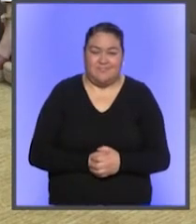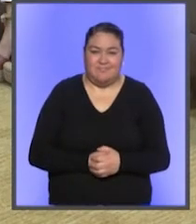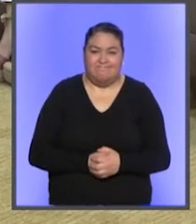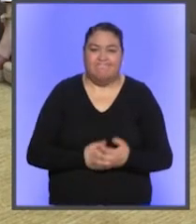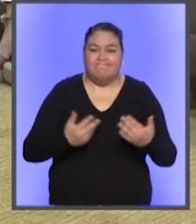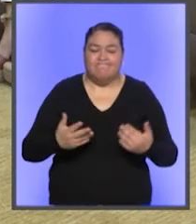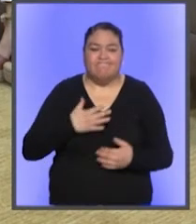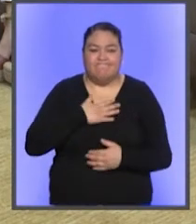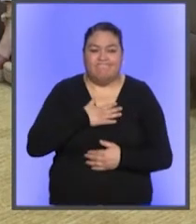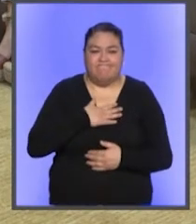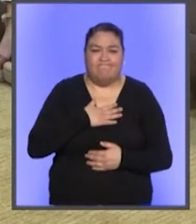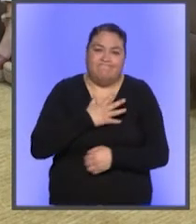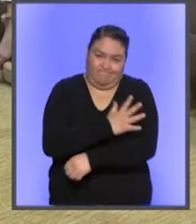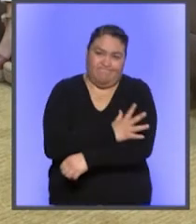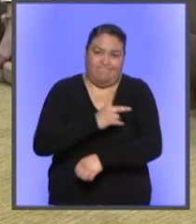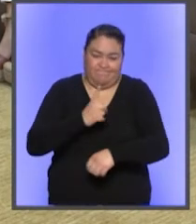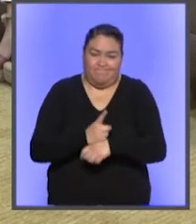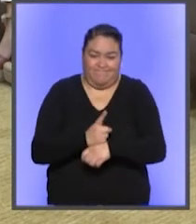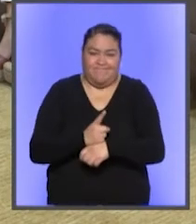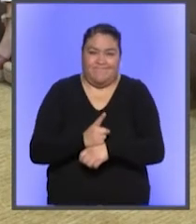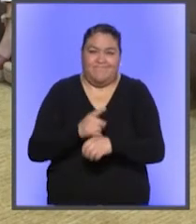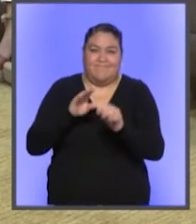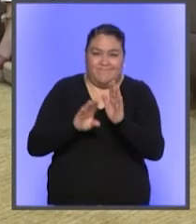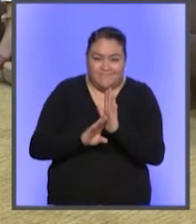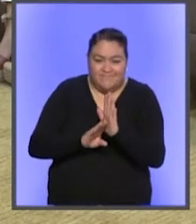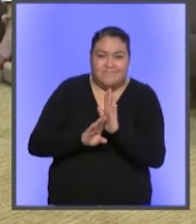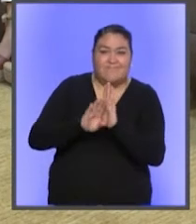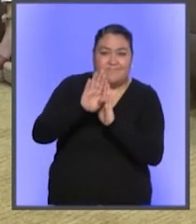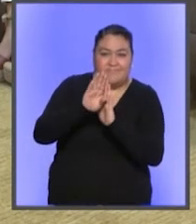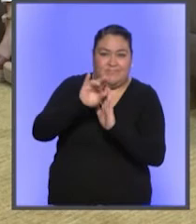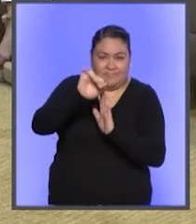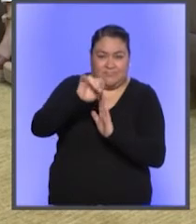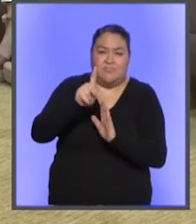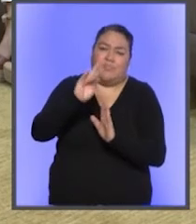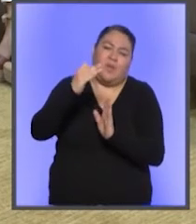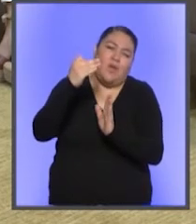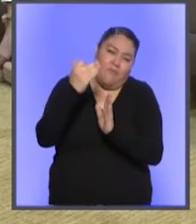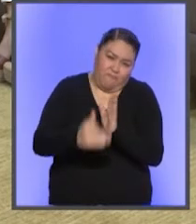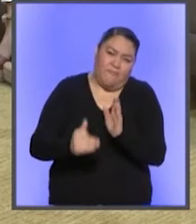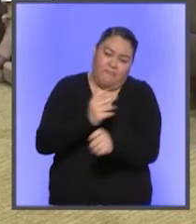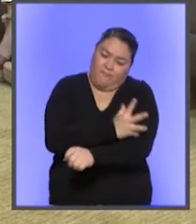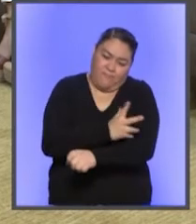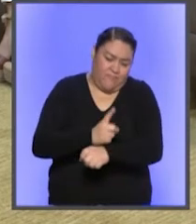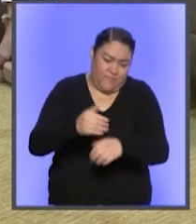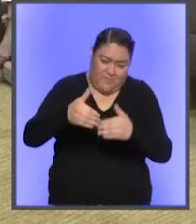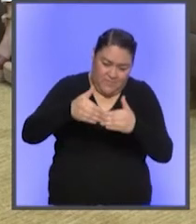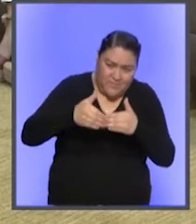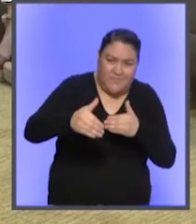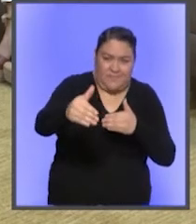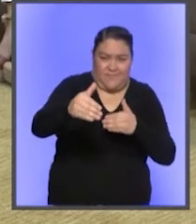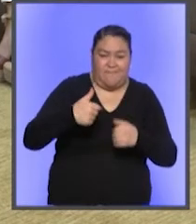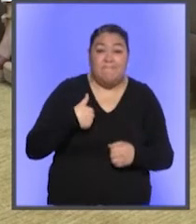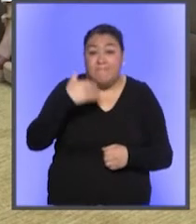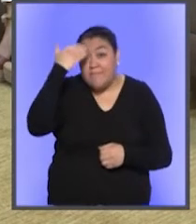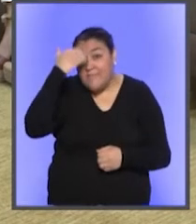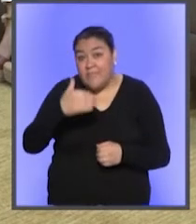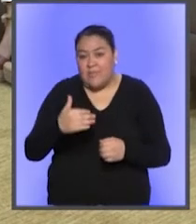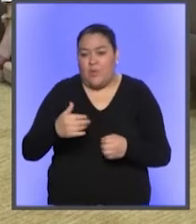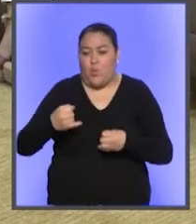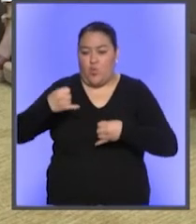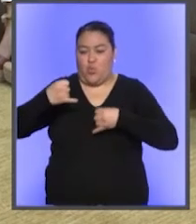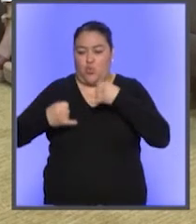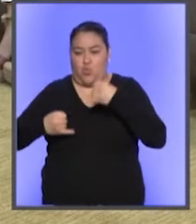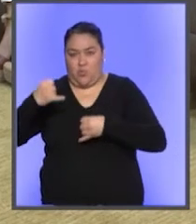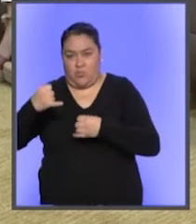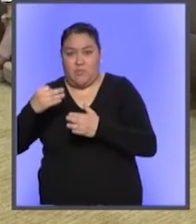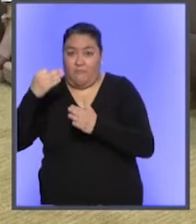creo que sí todavía hay grandes retos hemos avanzado Pero tenemos todavía una gran deuda y Tenemos muchos retos tanto en